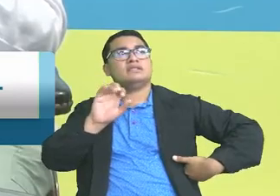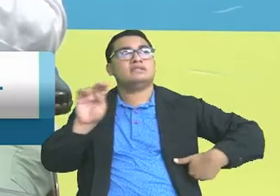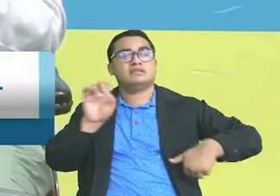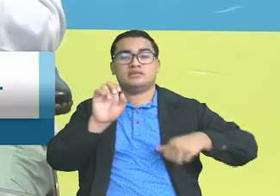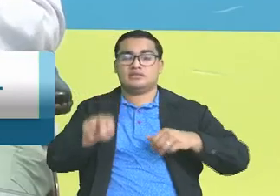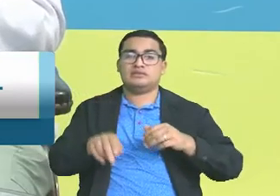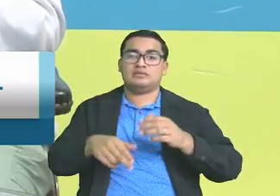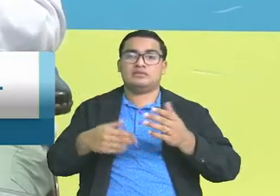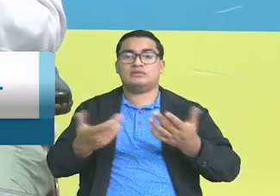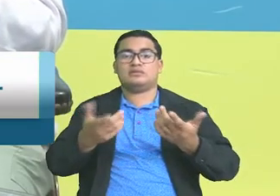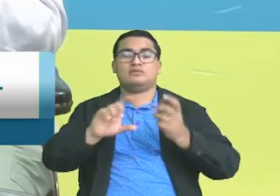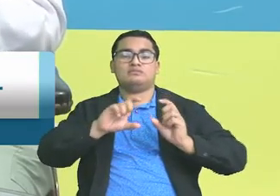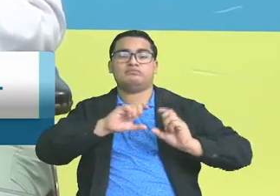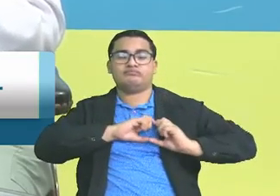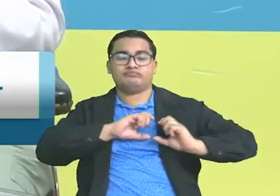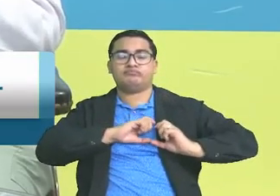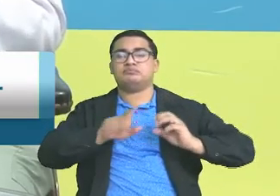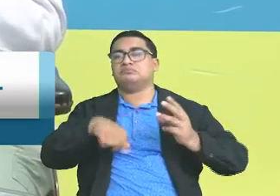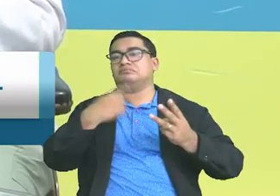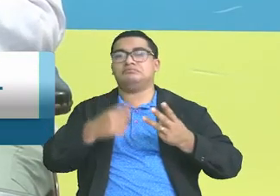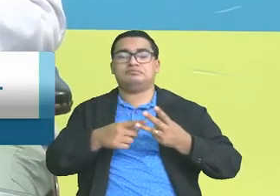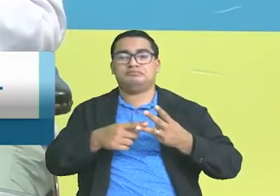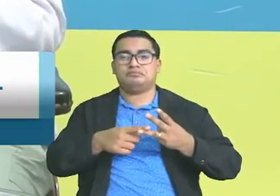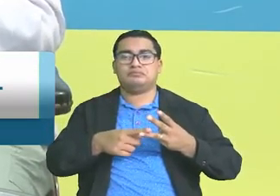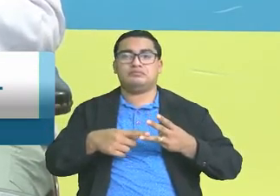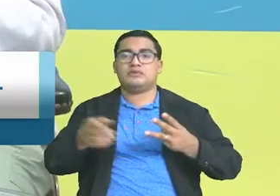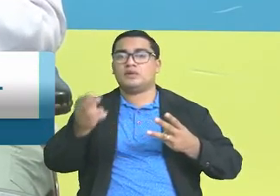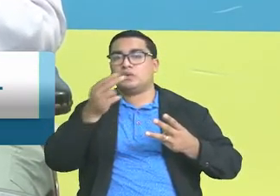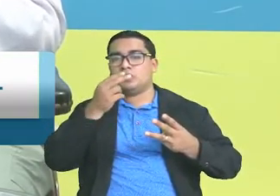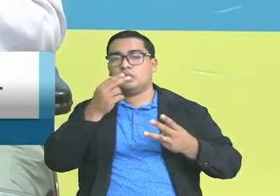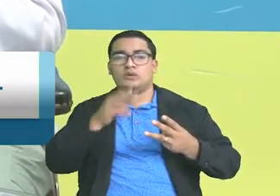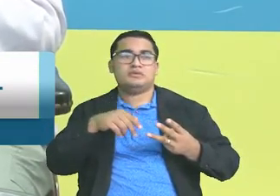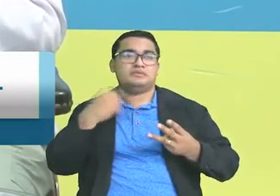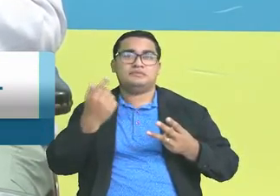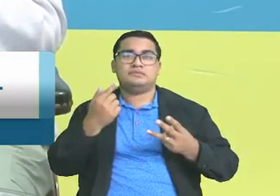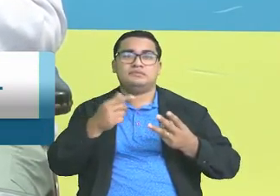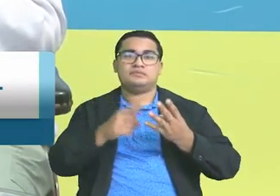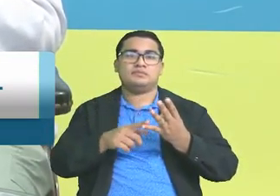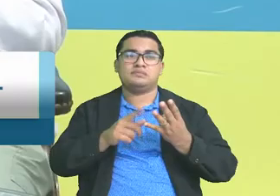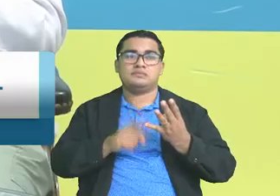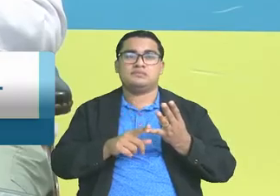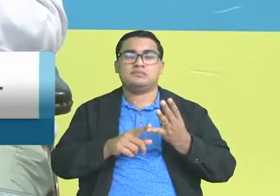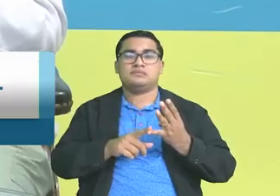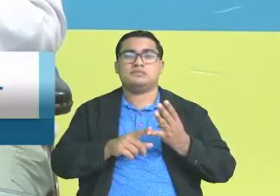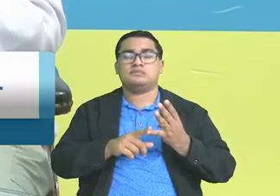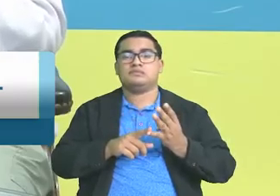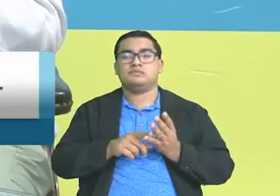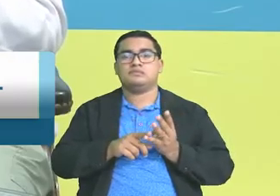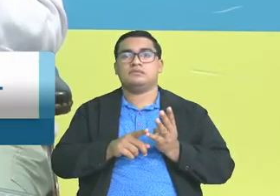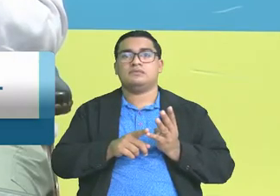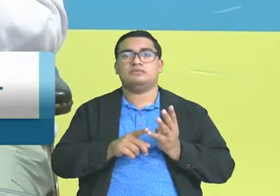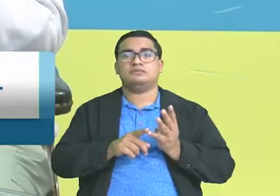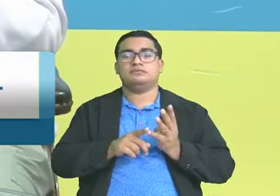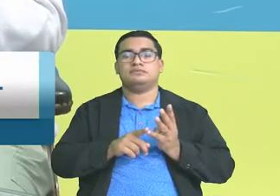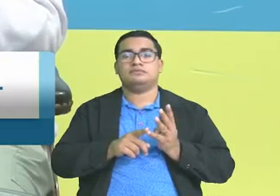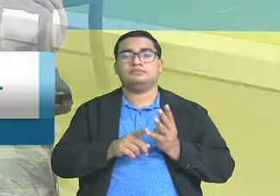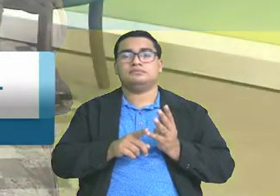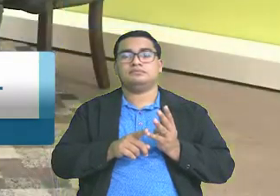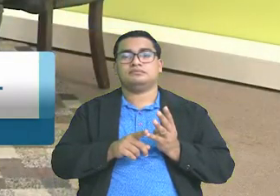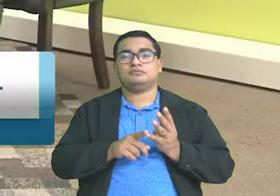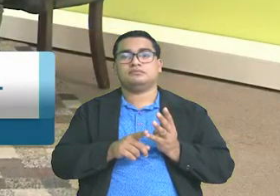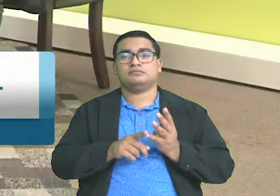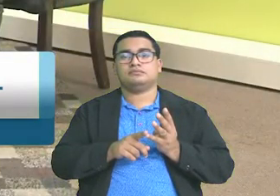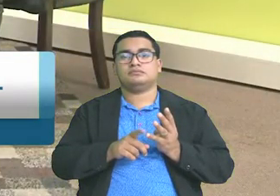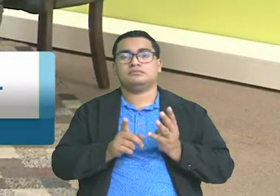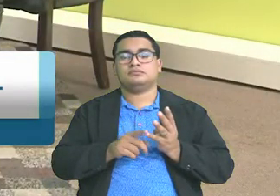sumar cardiopatía. A eso le vamos a sumar tabaquismo. El tabaco, la persona tabaquismo, que exactamente, el tabaquismo. A eso